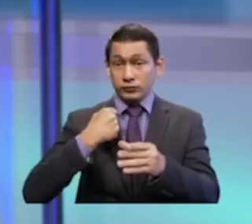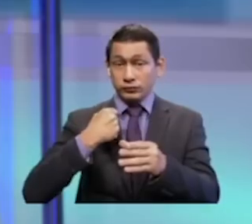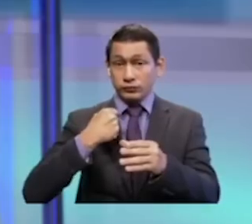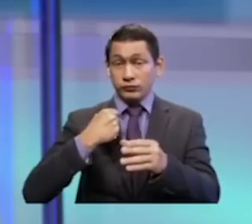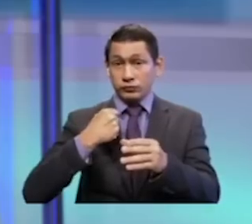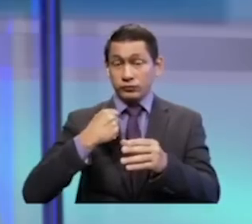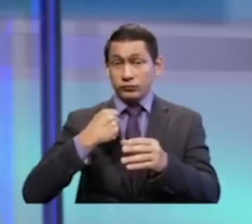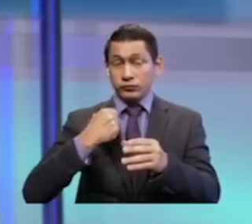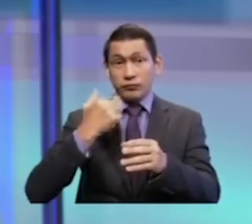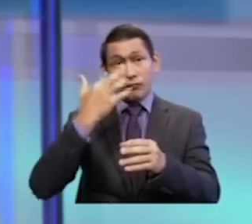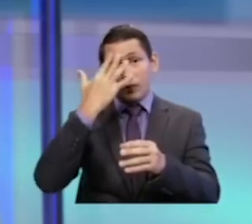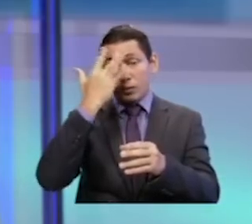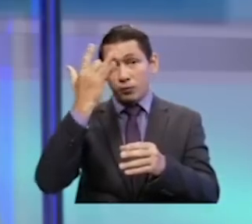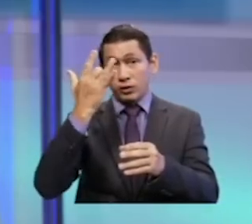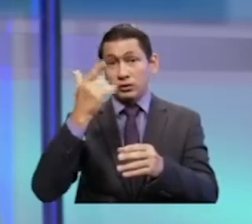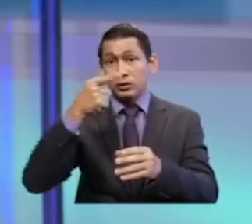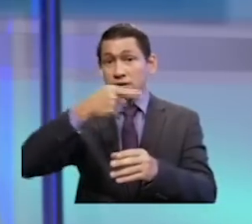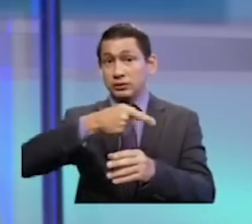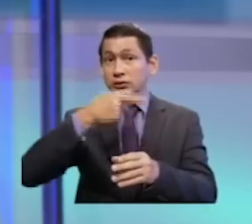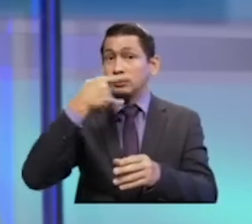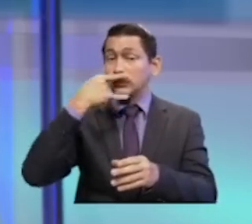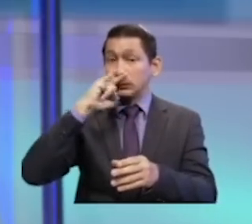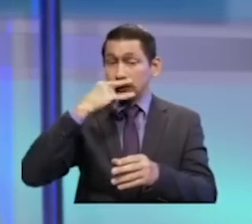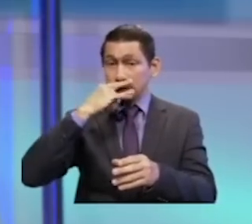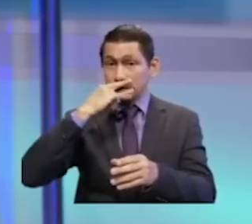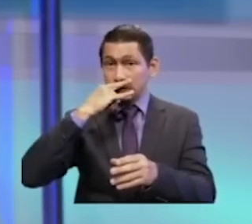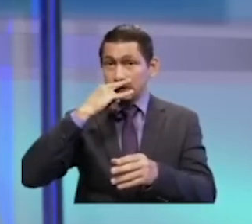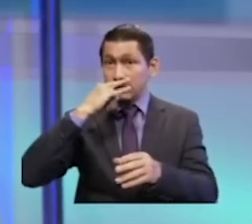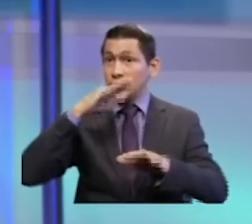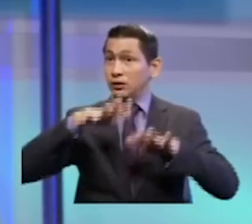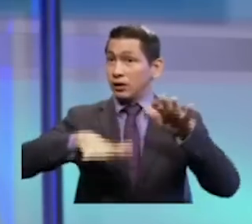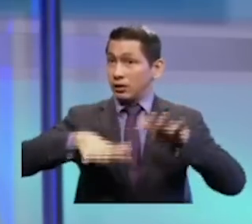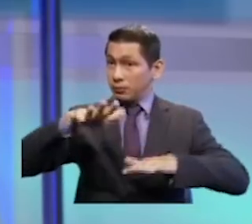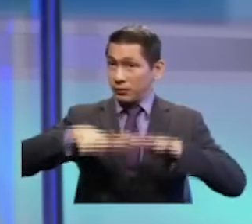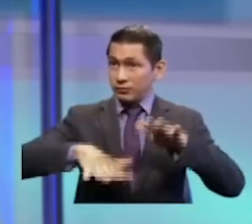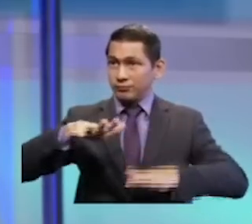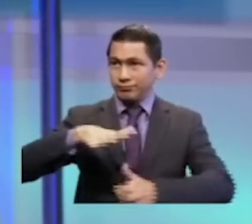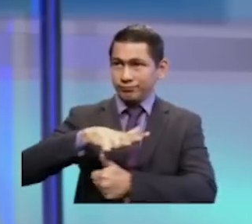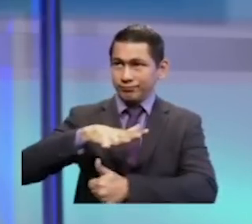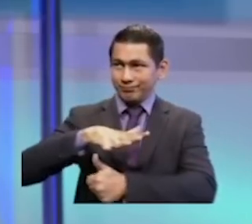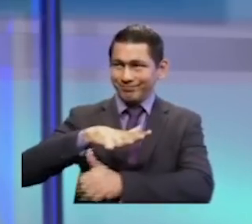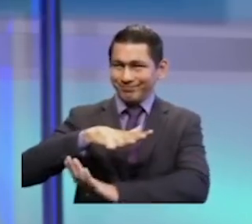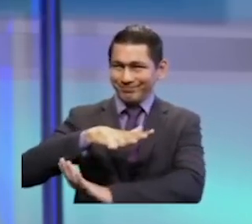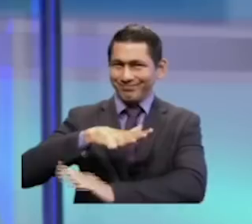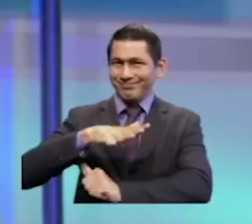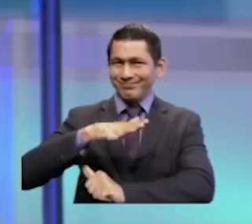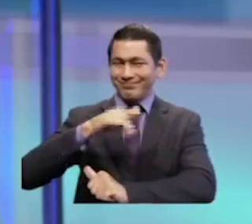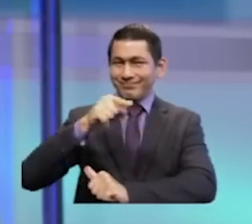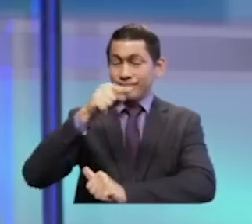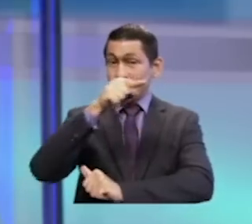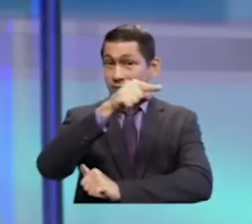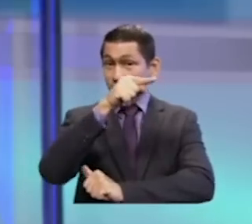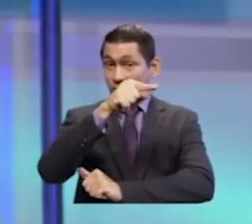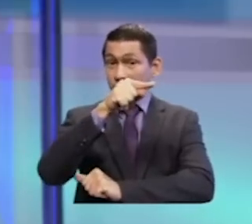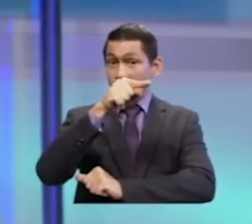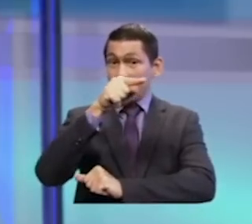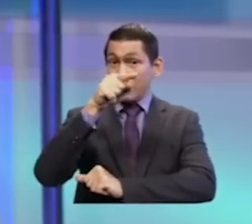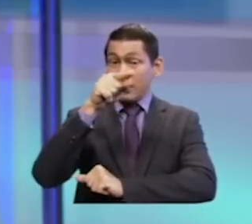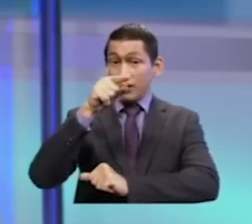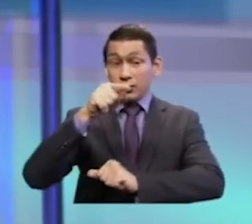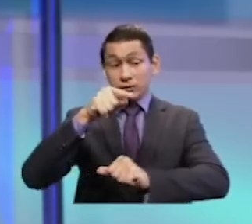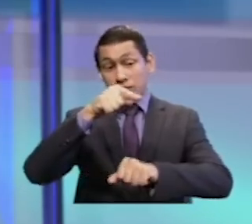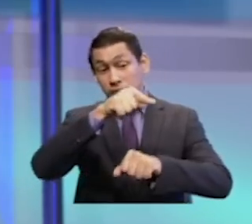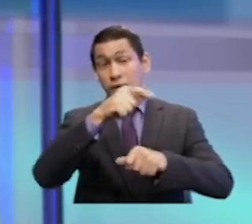investigación. Allí un menor que posiblemente, presuntamente, quizás esté involucrado en un delito